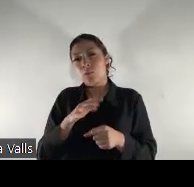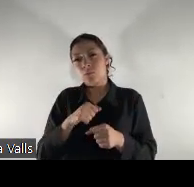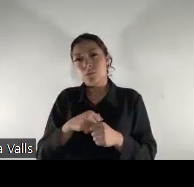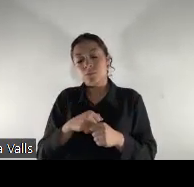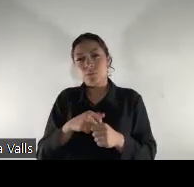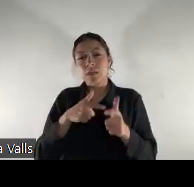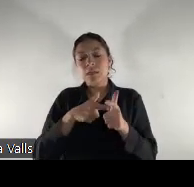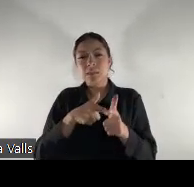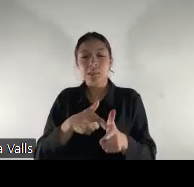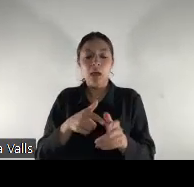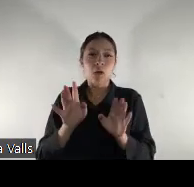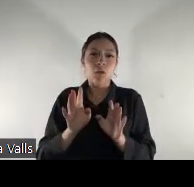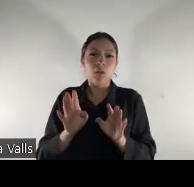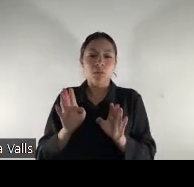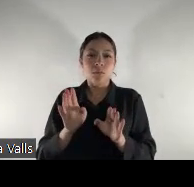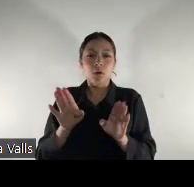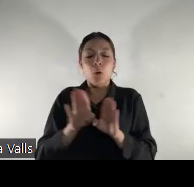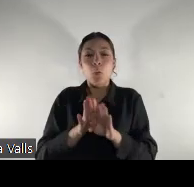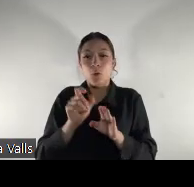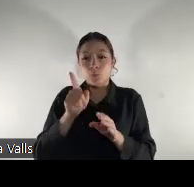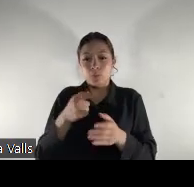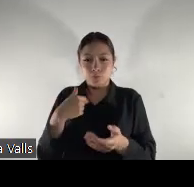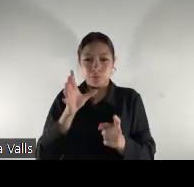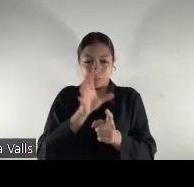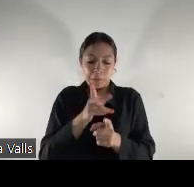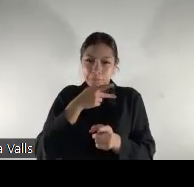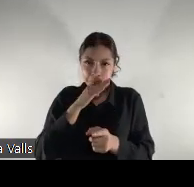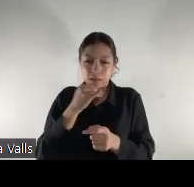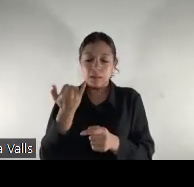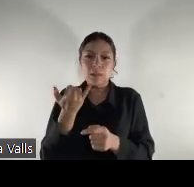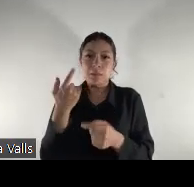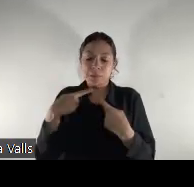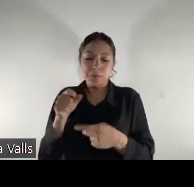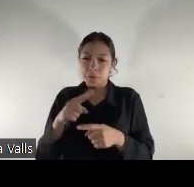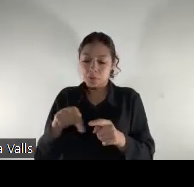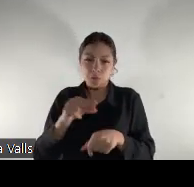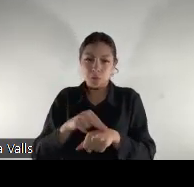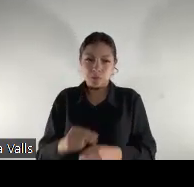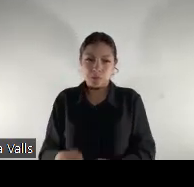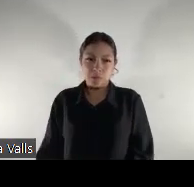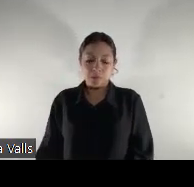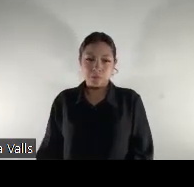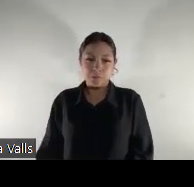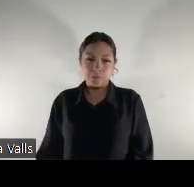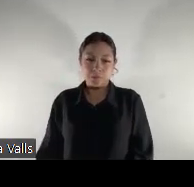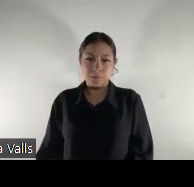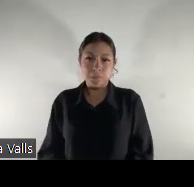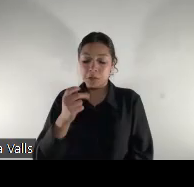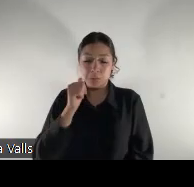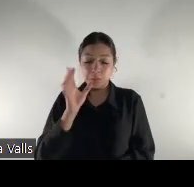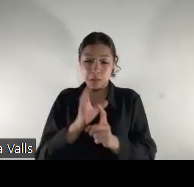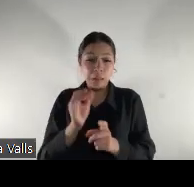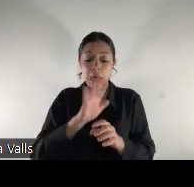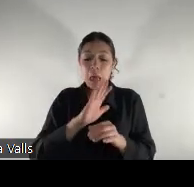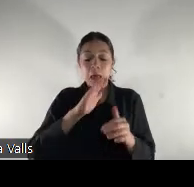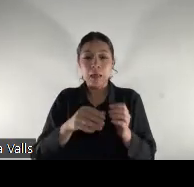llevan a cabo tanto terapeutas como padres de familia. Y pues bien, se determina el diagnóstico. Siempre decimos que el diagnóstico